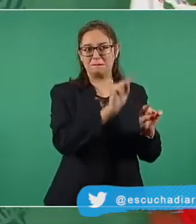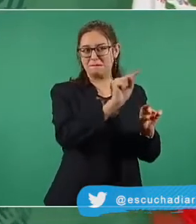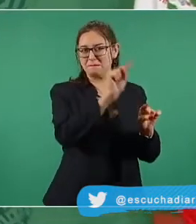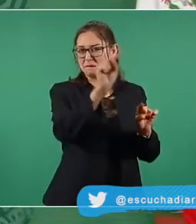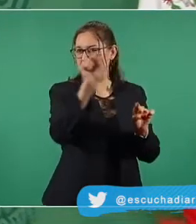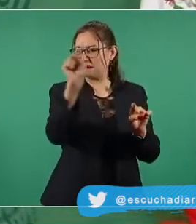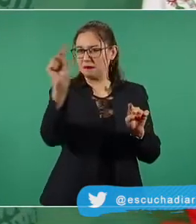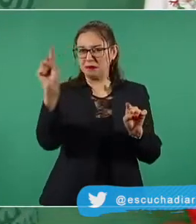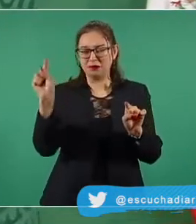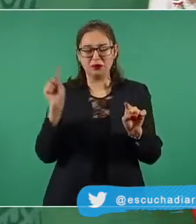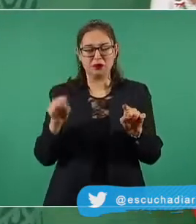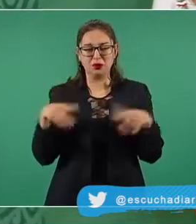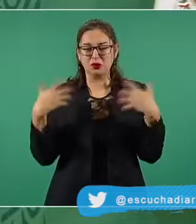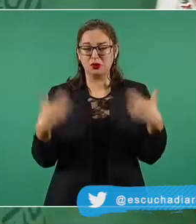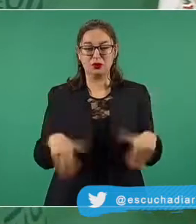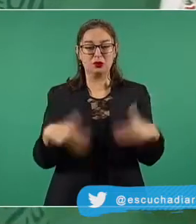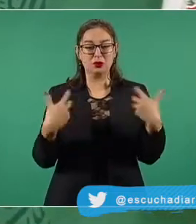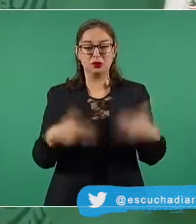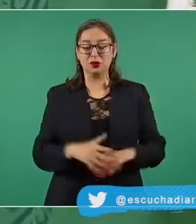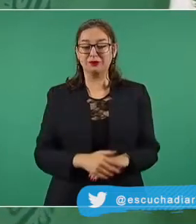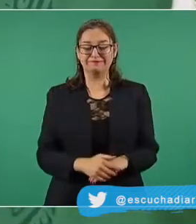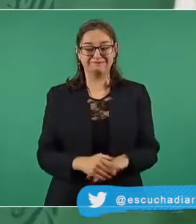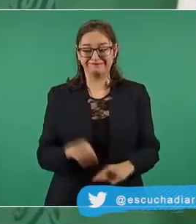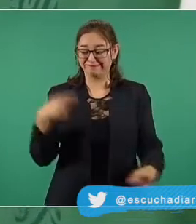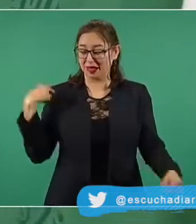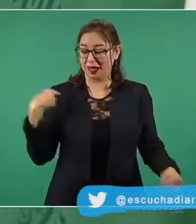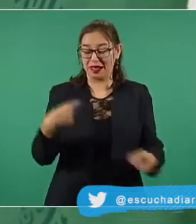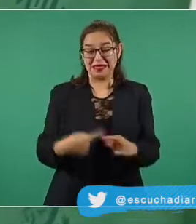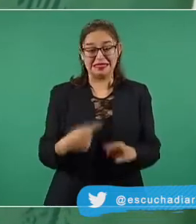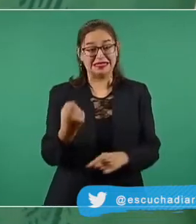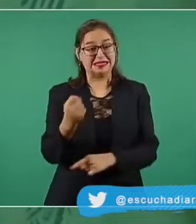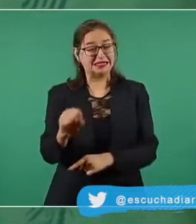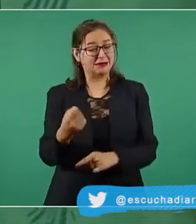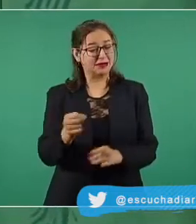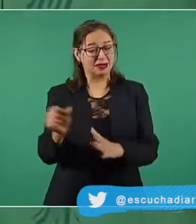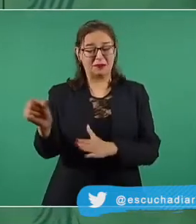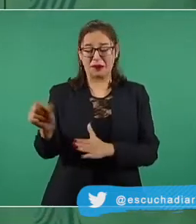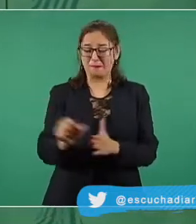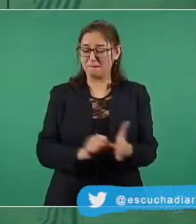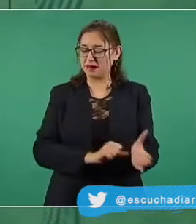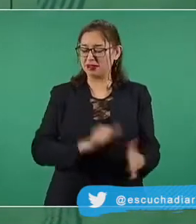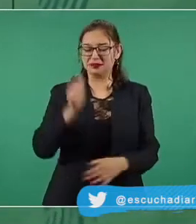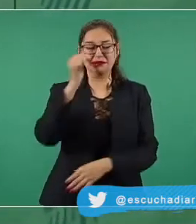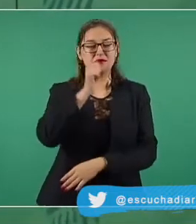han detectado casos en 88 escuelas que ya se atienden puntualmente.